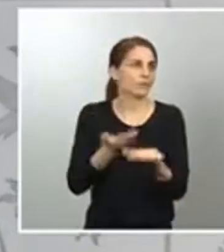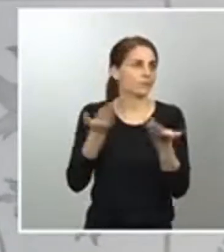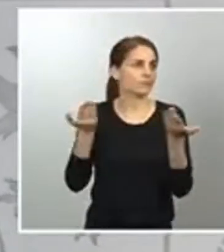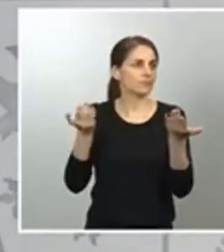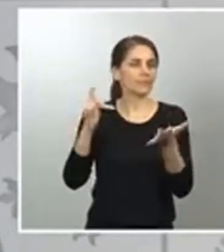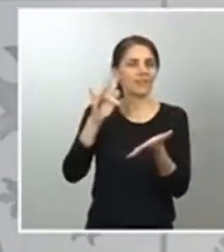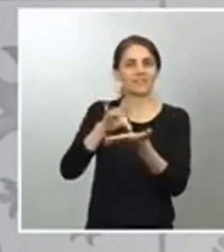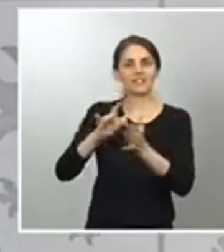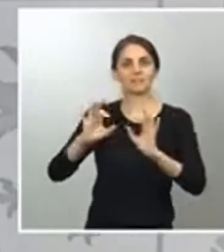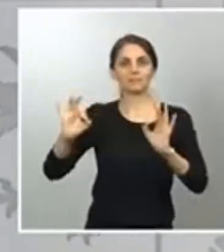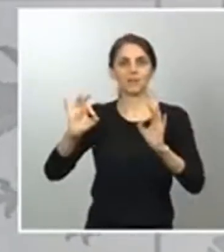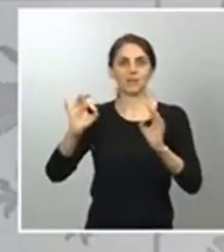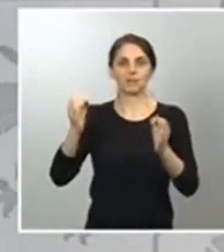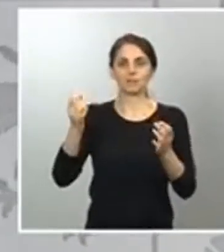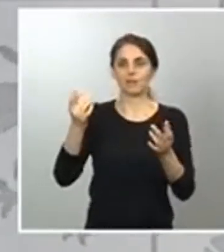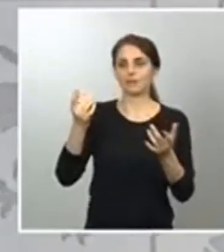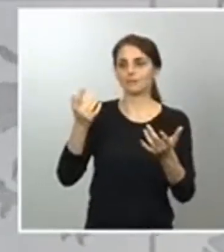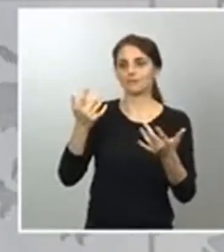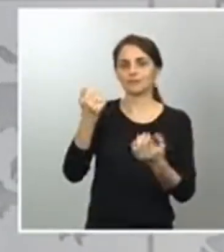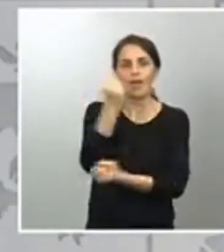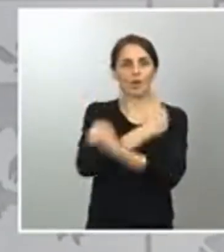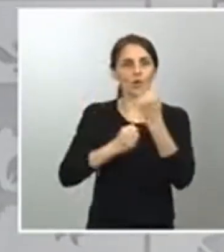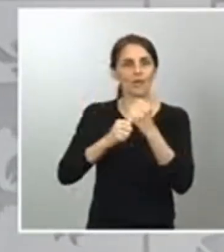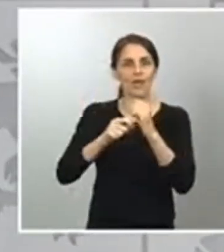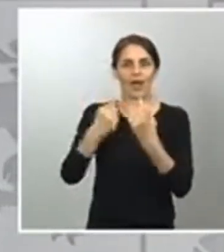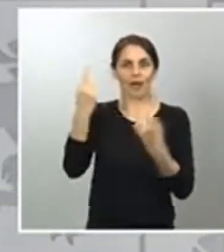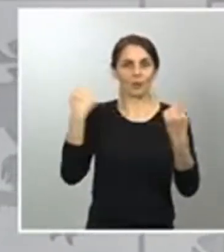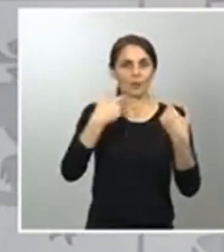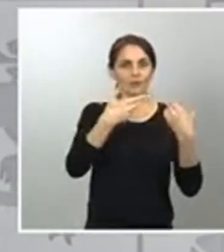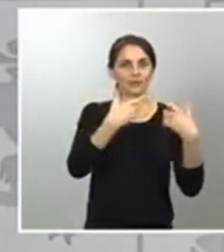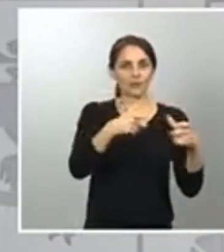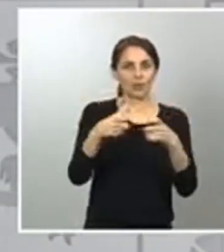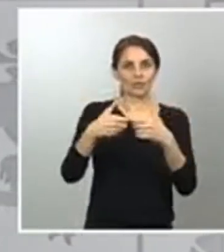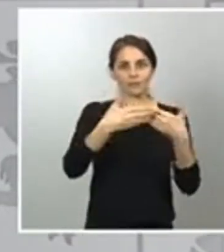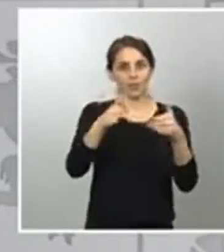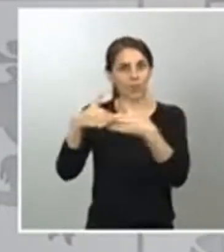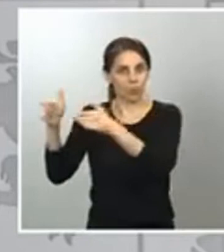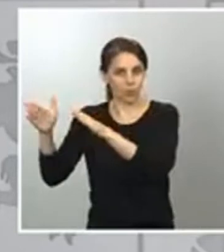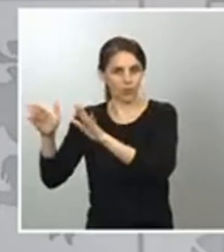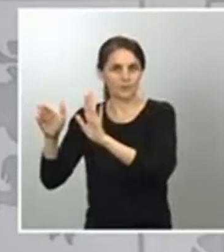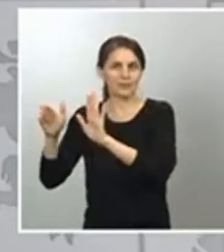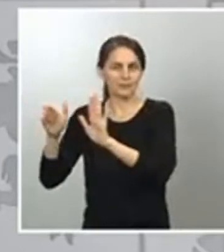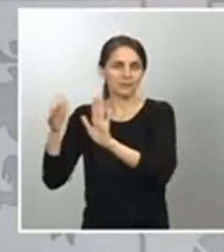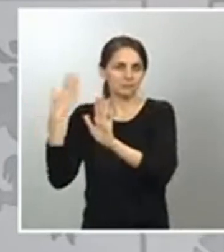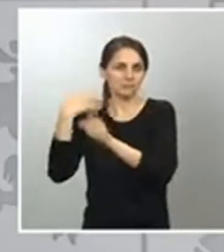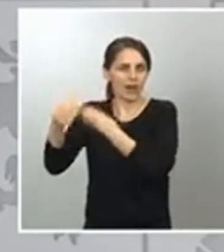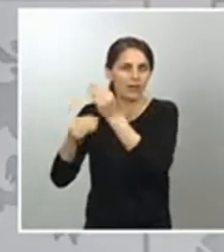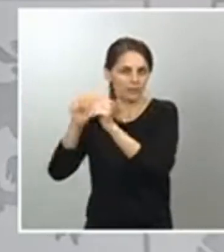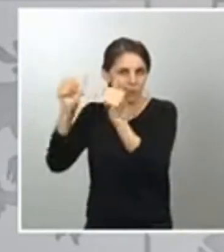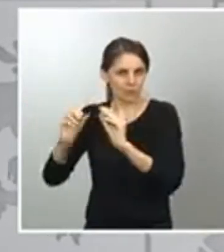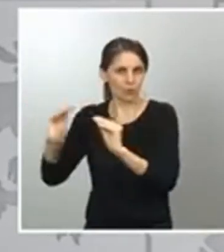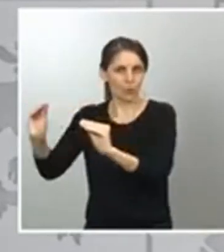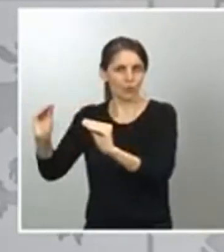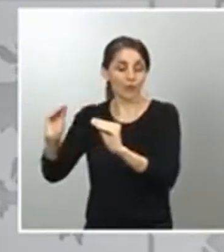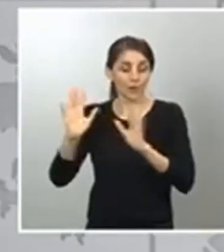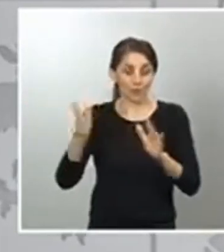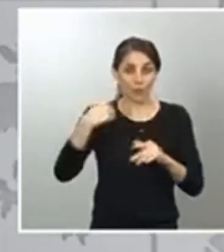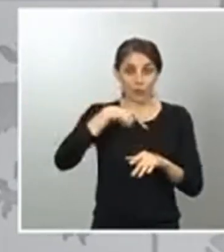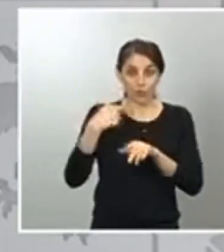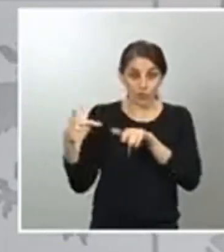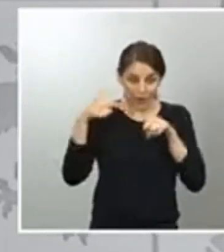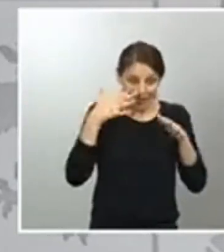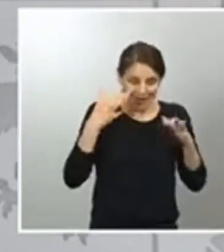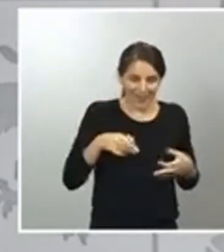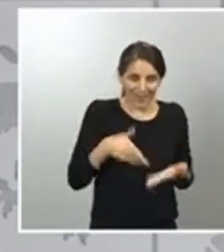determinadas actividades económicas. Nosotros hemos considerado que es mucho más certero, que es mucho más adaptable a la realidad